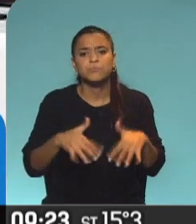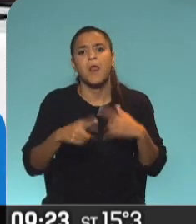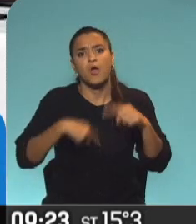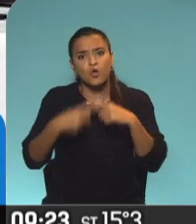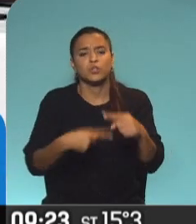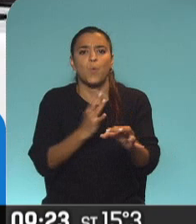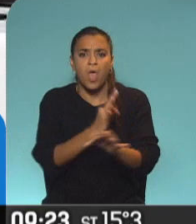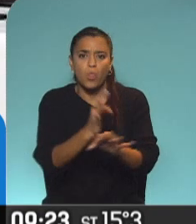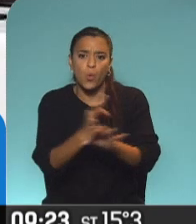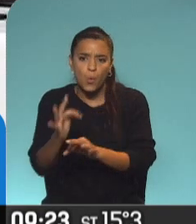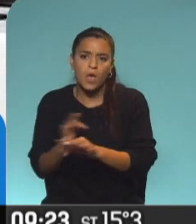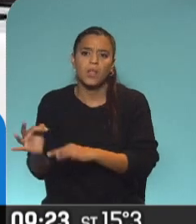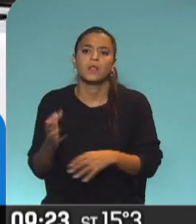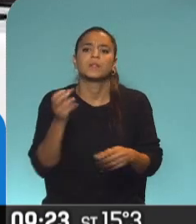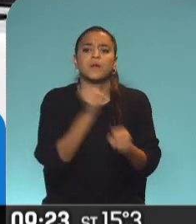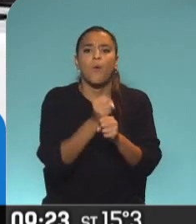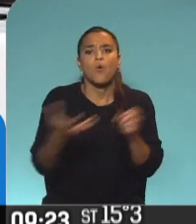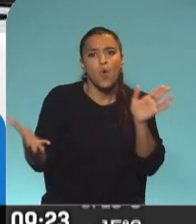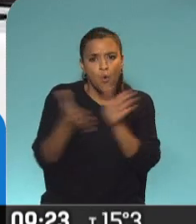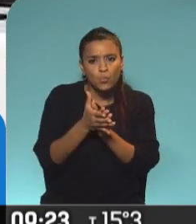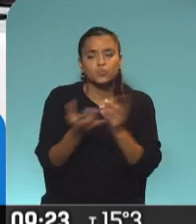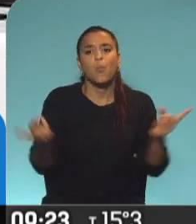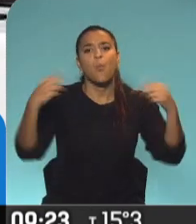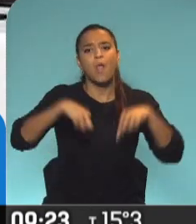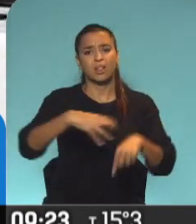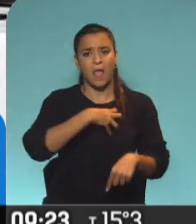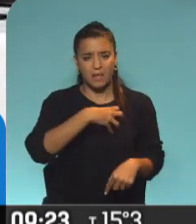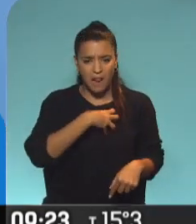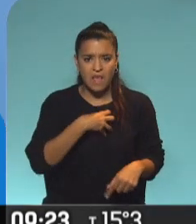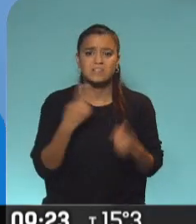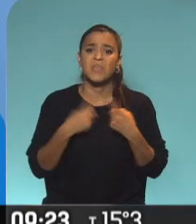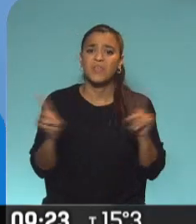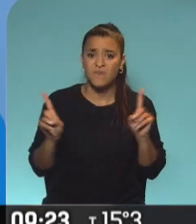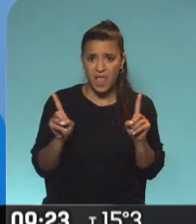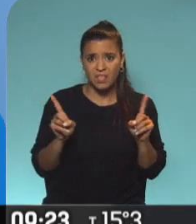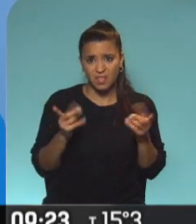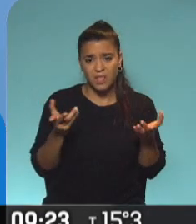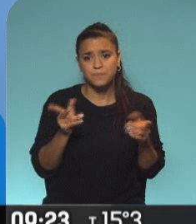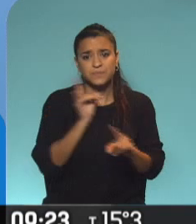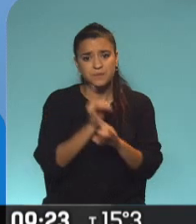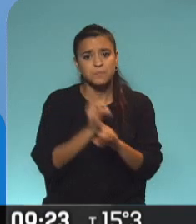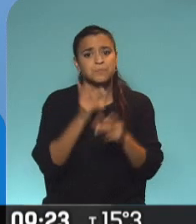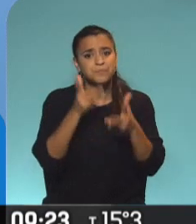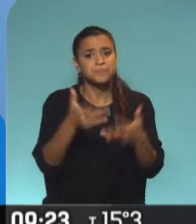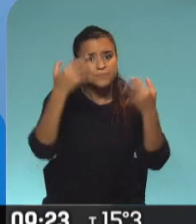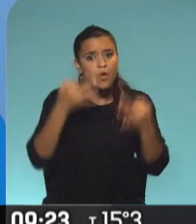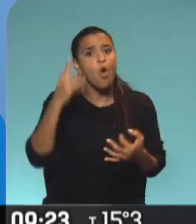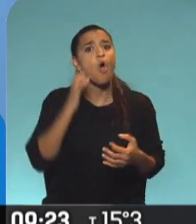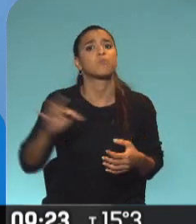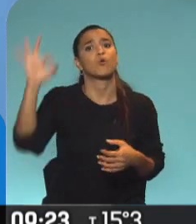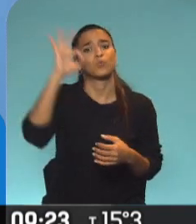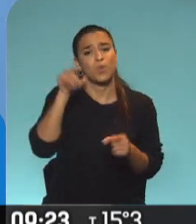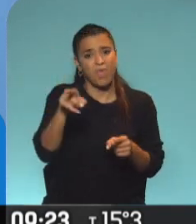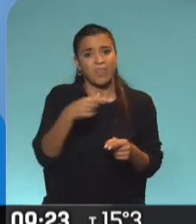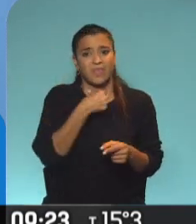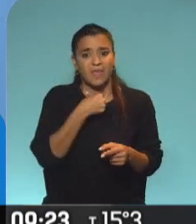seguir educando, el trabajo conjunto para esta vuelta a clases diferente, y esto que siempre tratamos que se transforme en una oportunidad